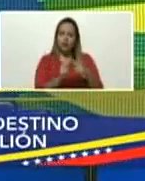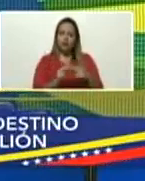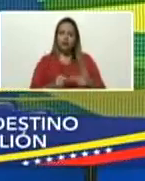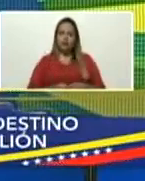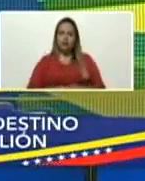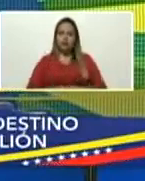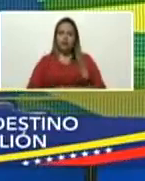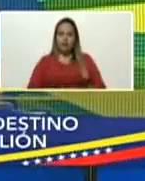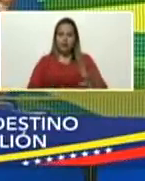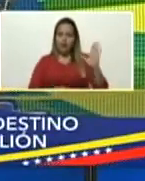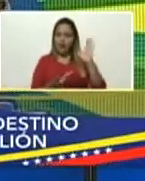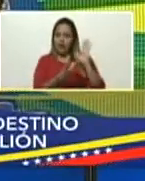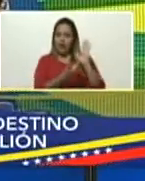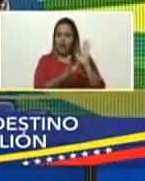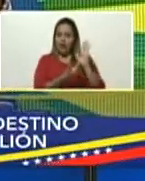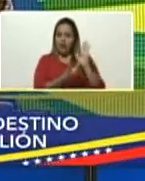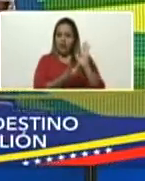este libro.